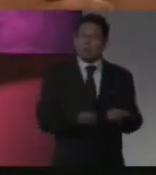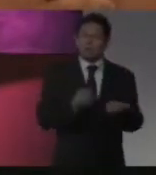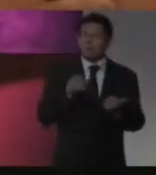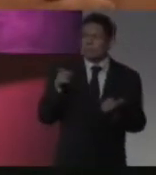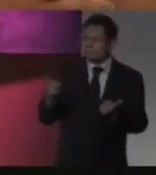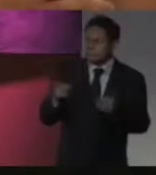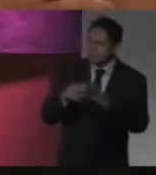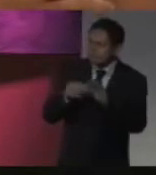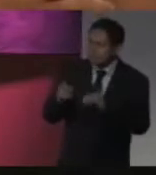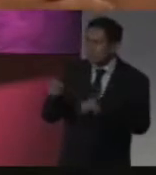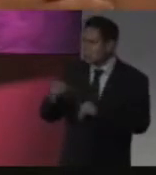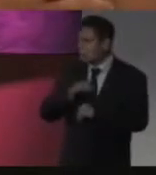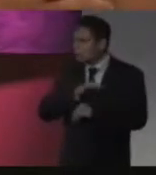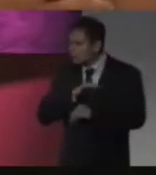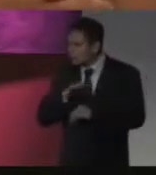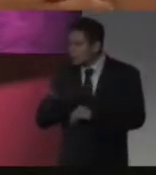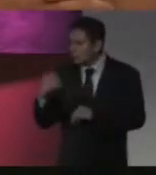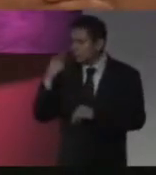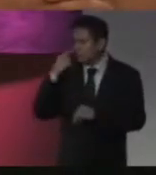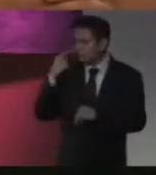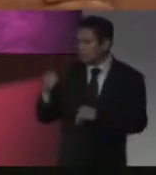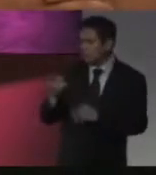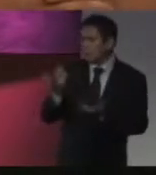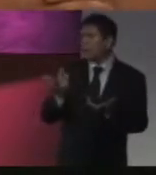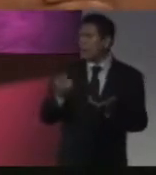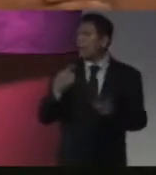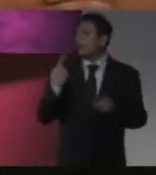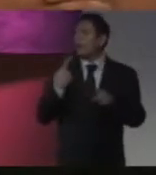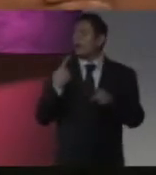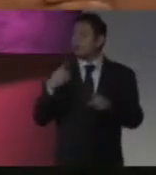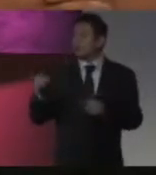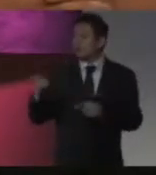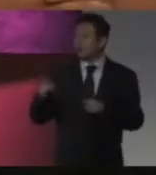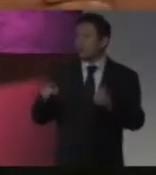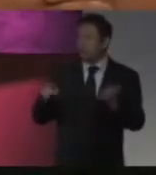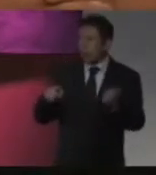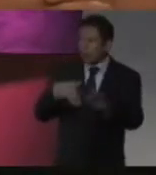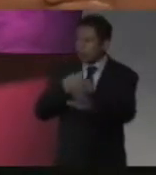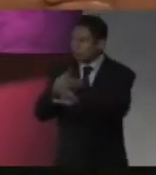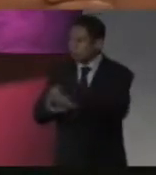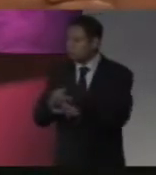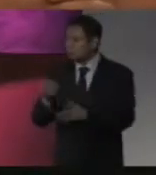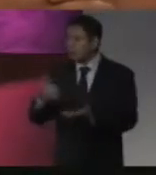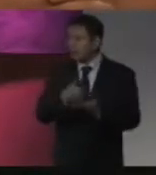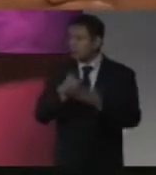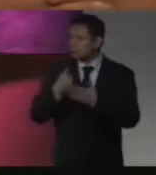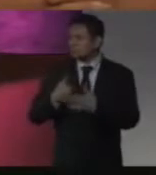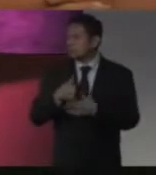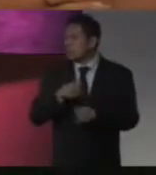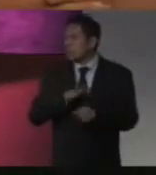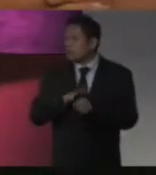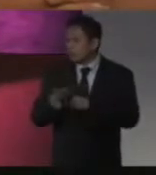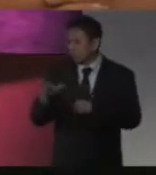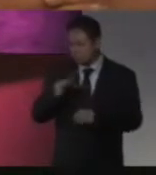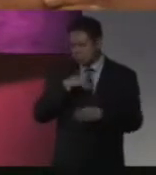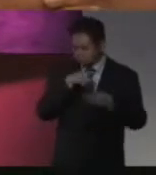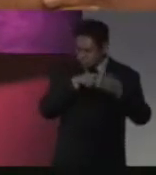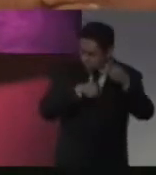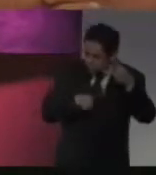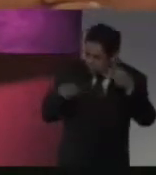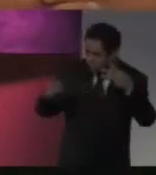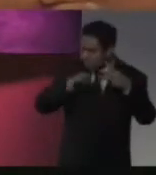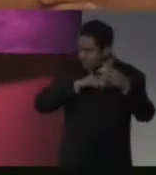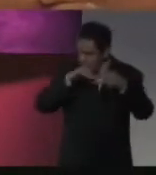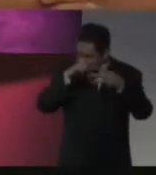escoger el sistema a donde buscar la justicia,